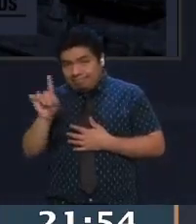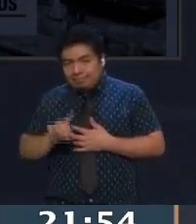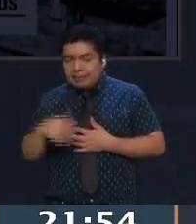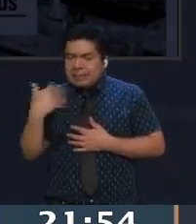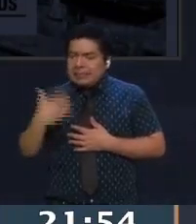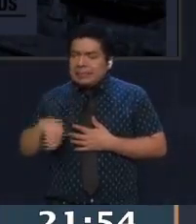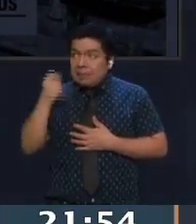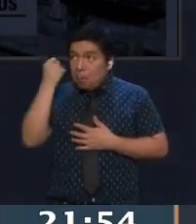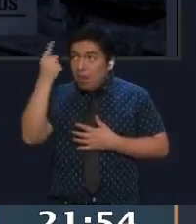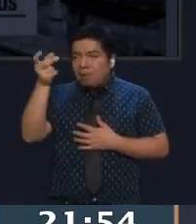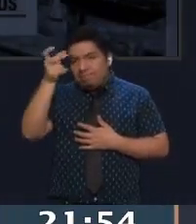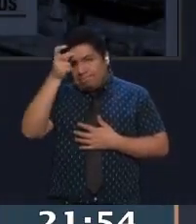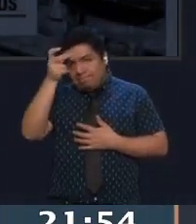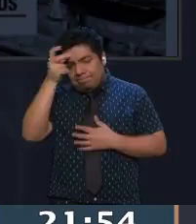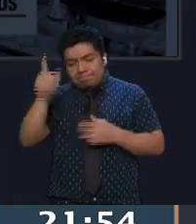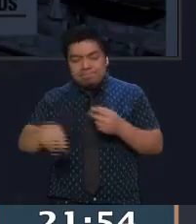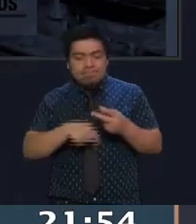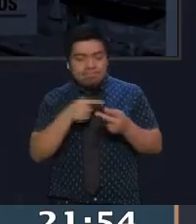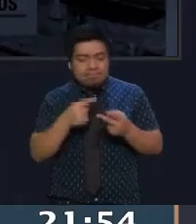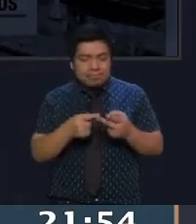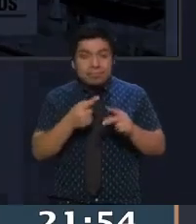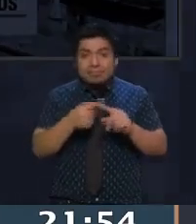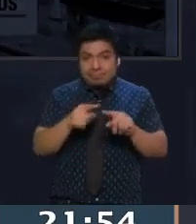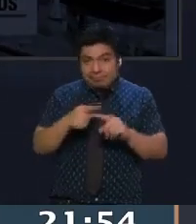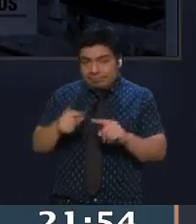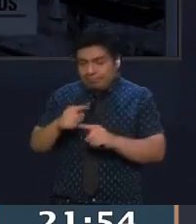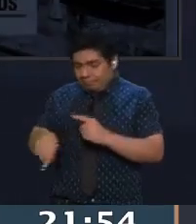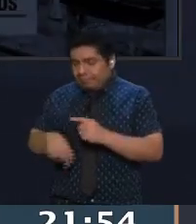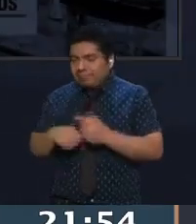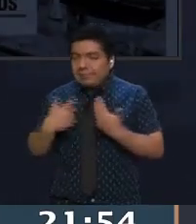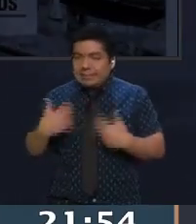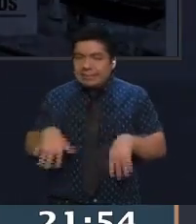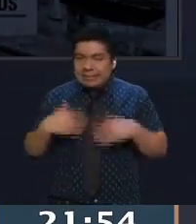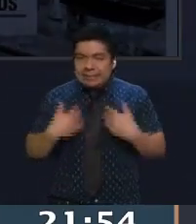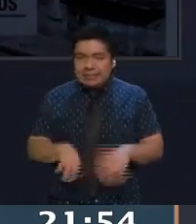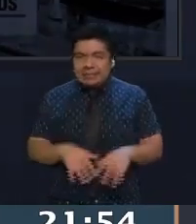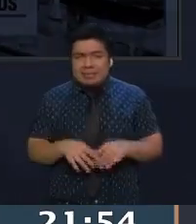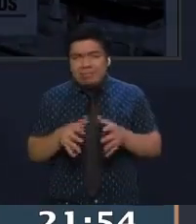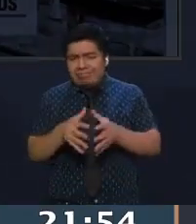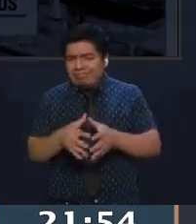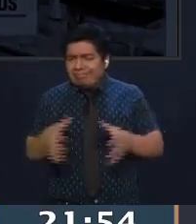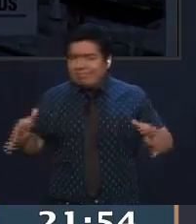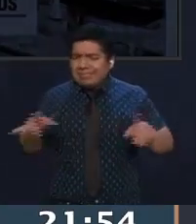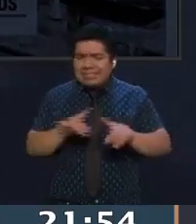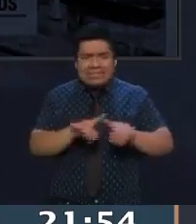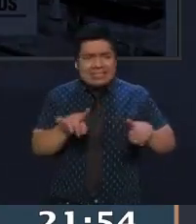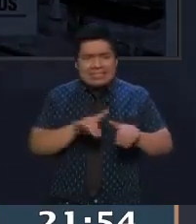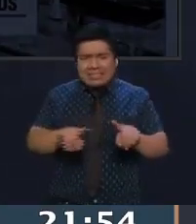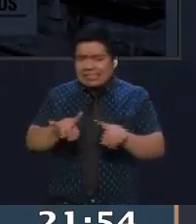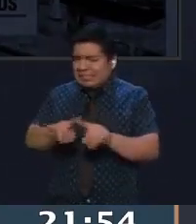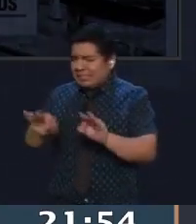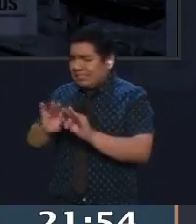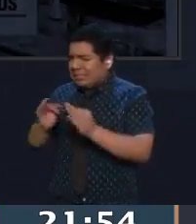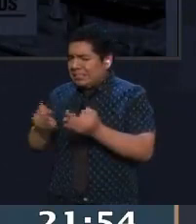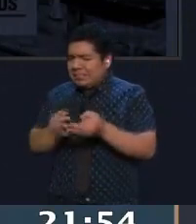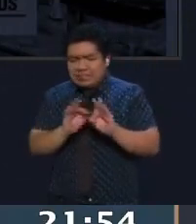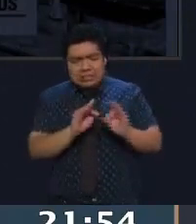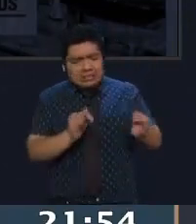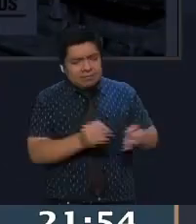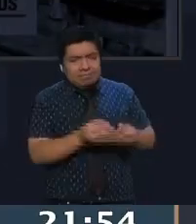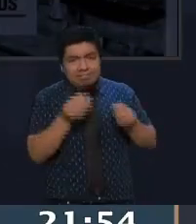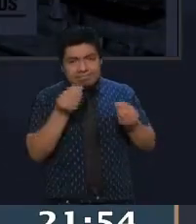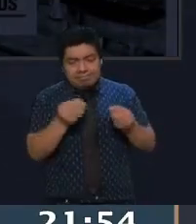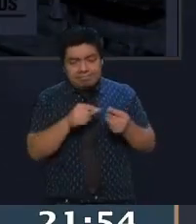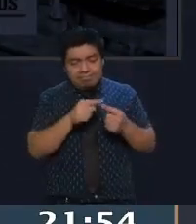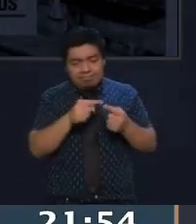Por otro lado, la diversidad del jazz mexicano. Es un espectro enorme de ricas sonoridades. Y